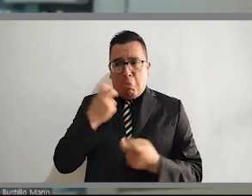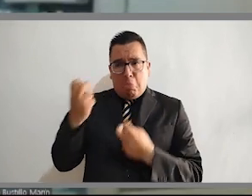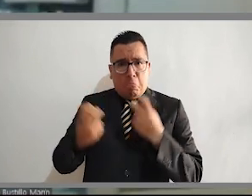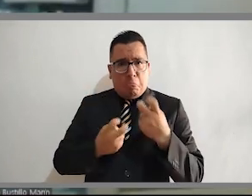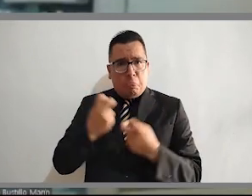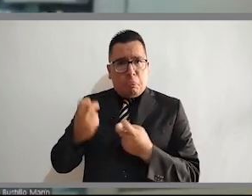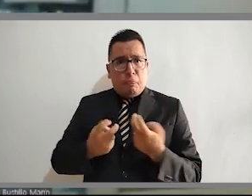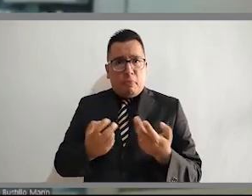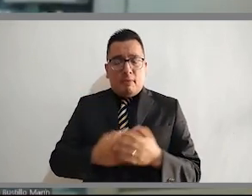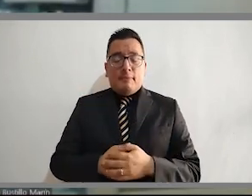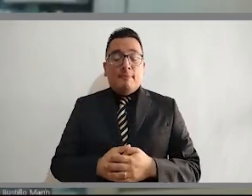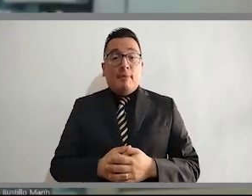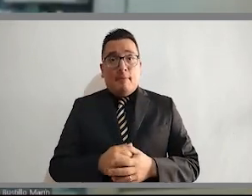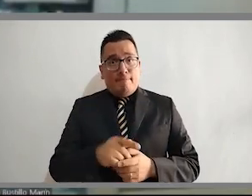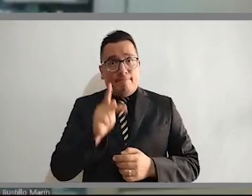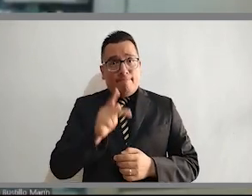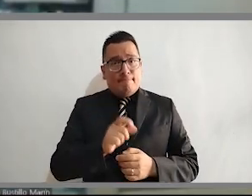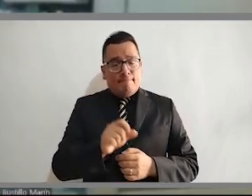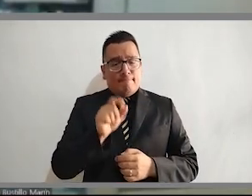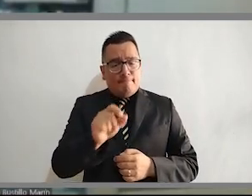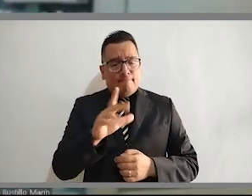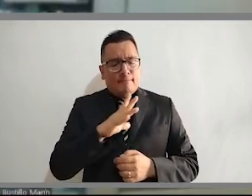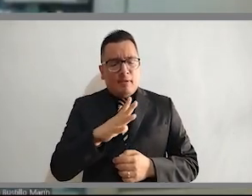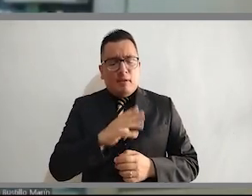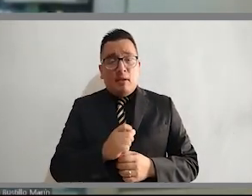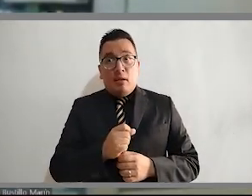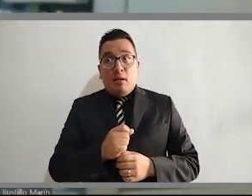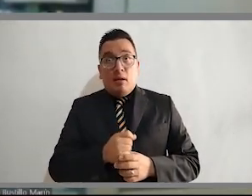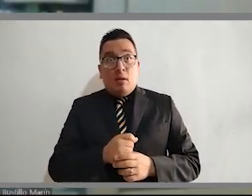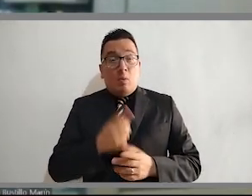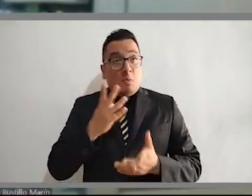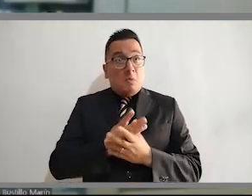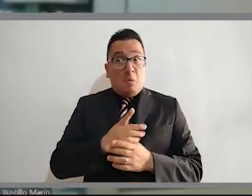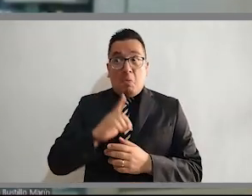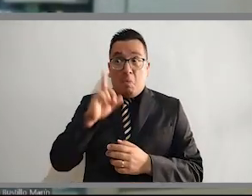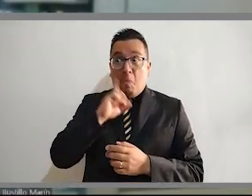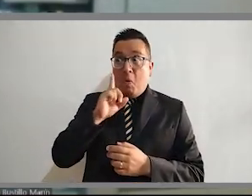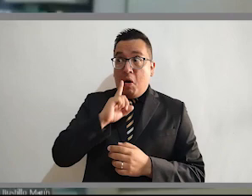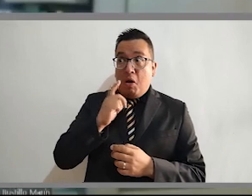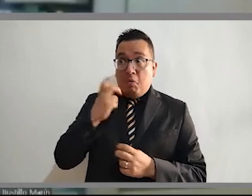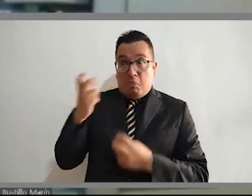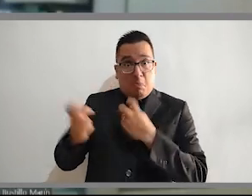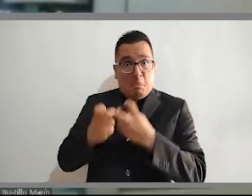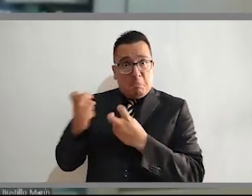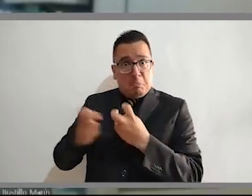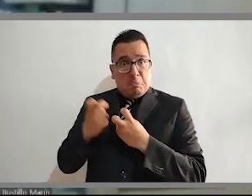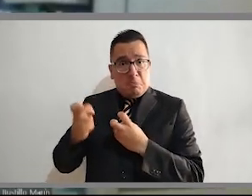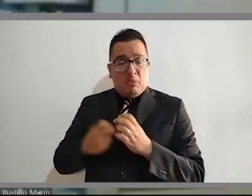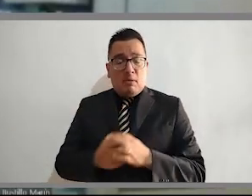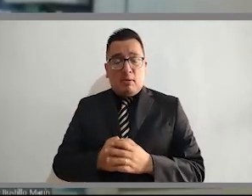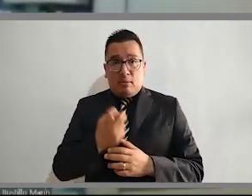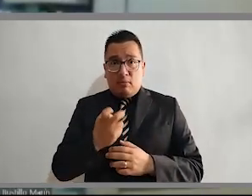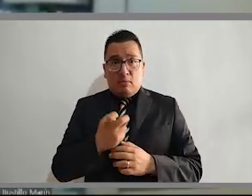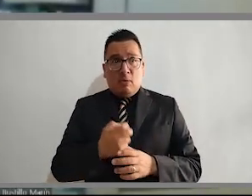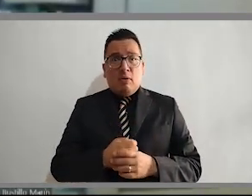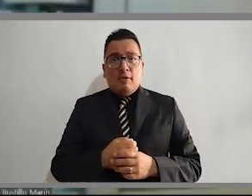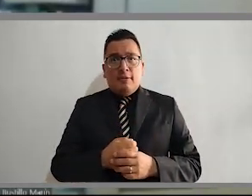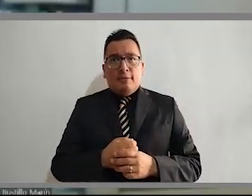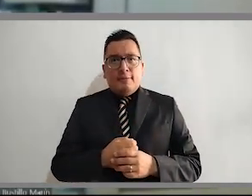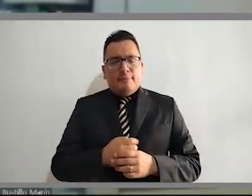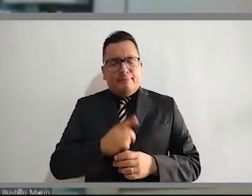de género. También, ¿a qué nos referimos? Cuando una mujer está y